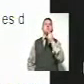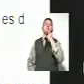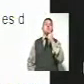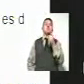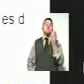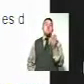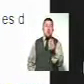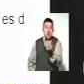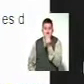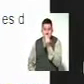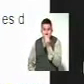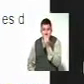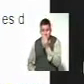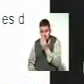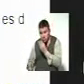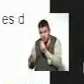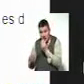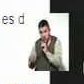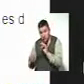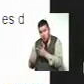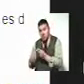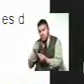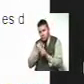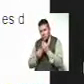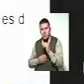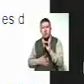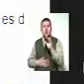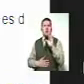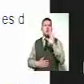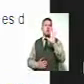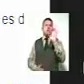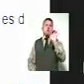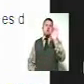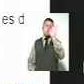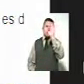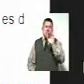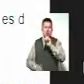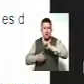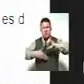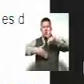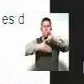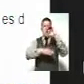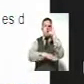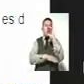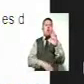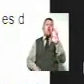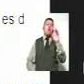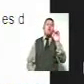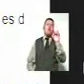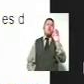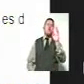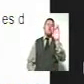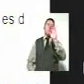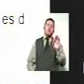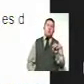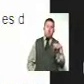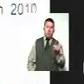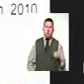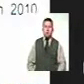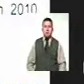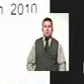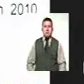Mientras que la subalimentación está en el 5.5% en América Latina, en Colombia está en el